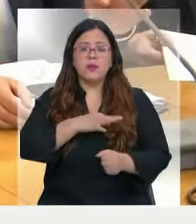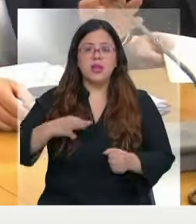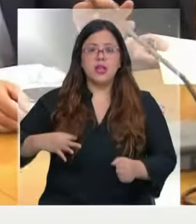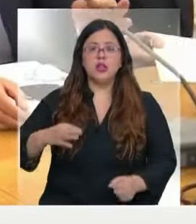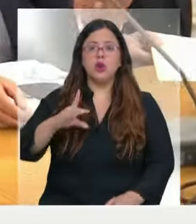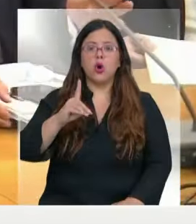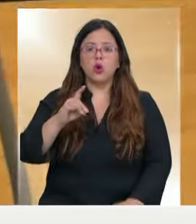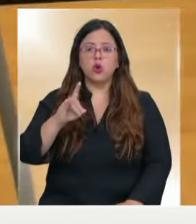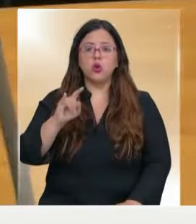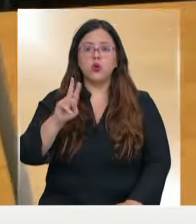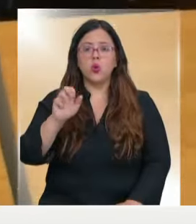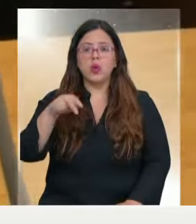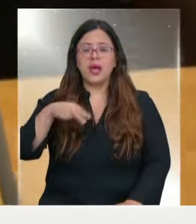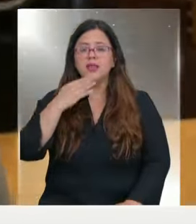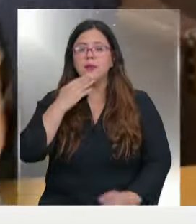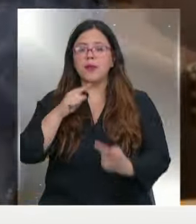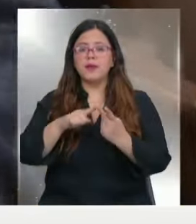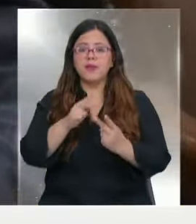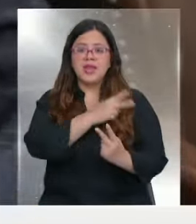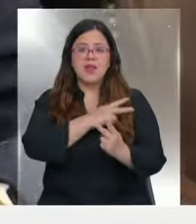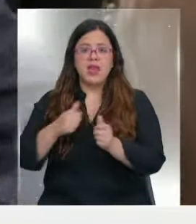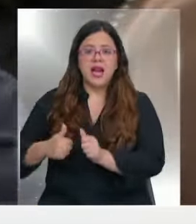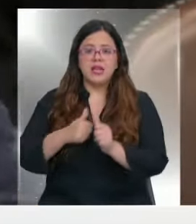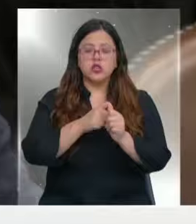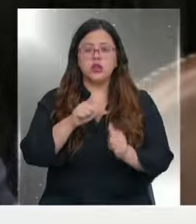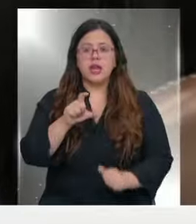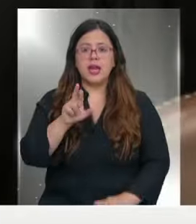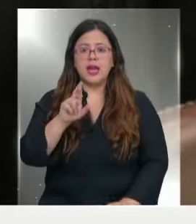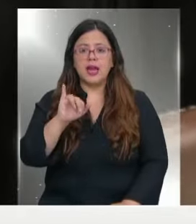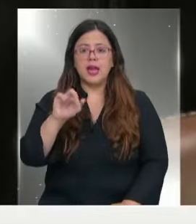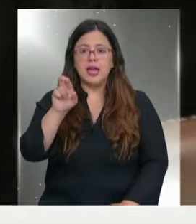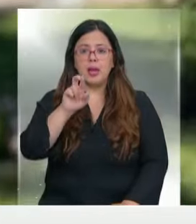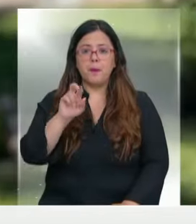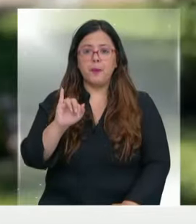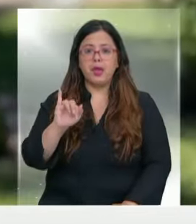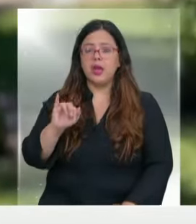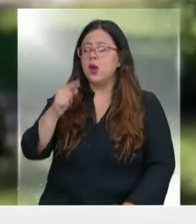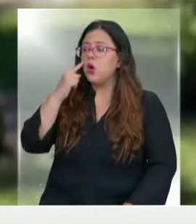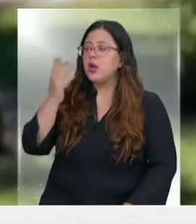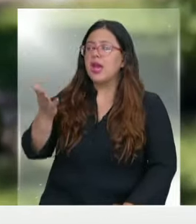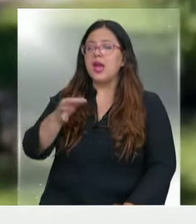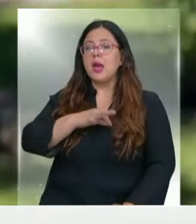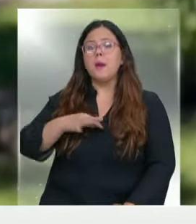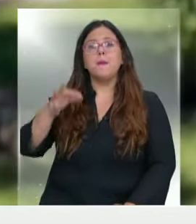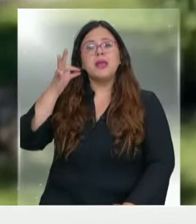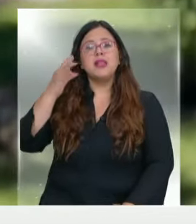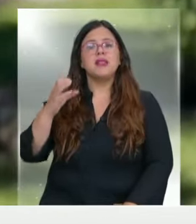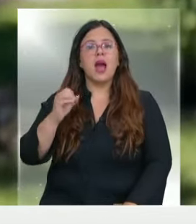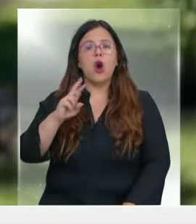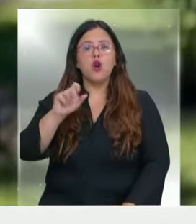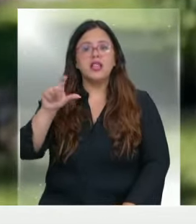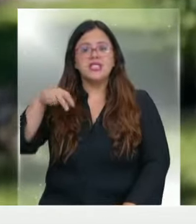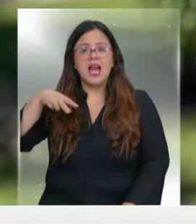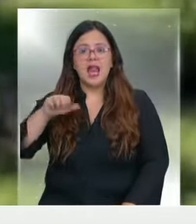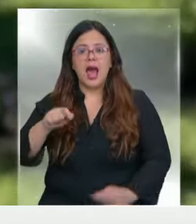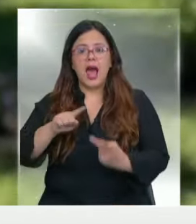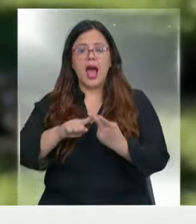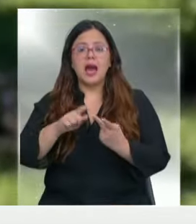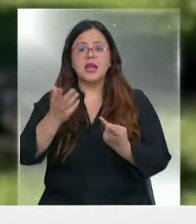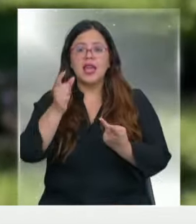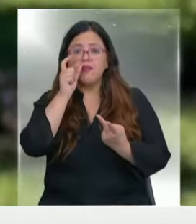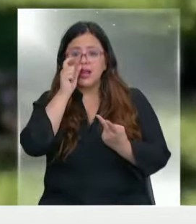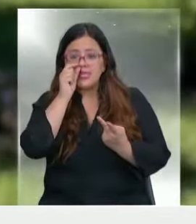de asesores del segundo piso, Miguel Crispi. La ministra Orellana, al igual que la ministra Vallejo, debieron haberse enterado desde el primer momento,